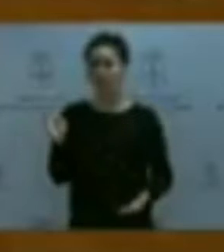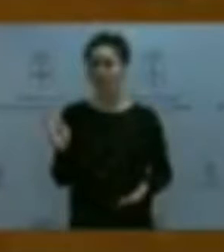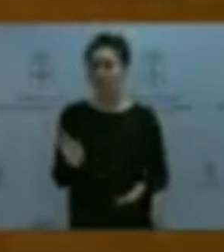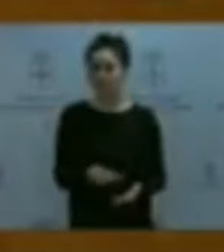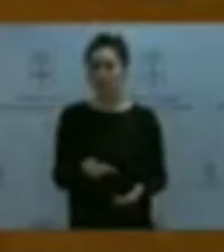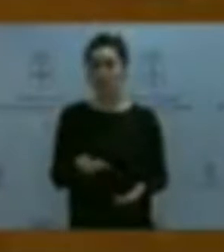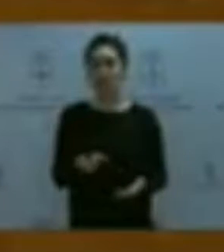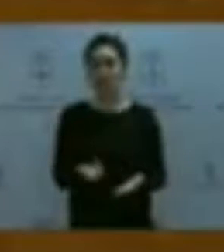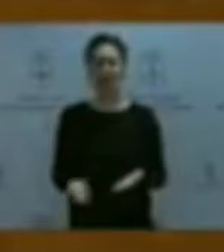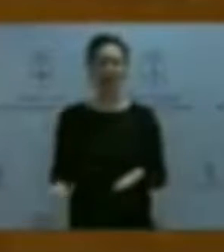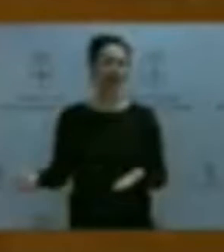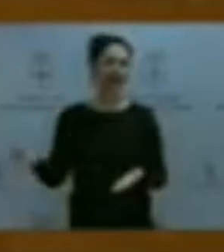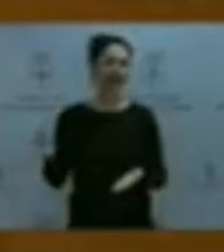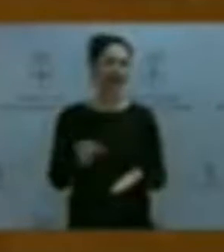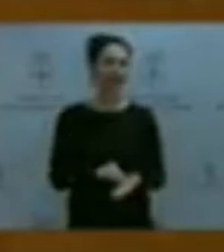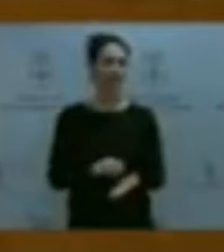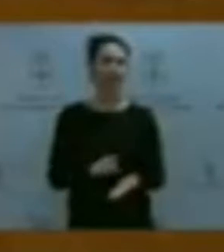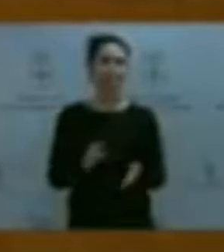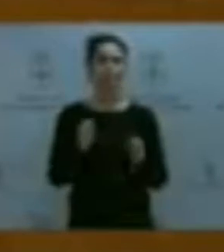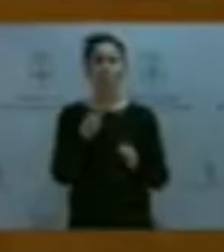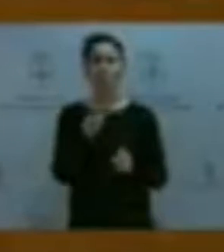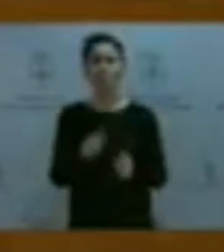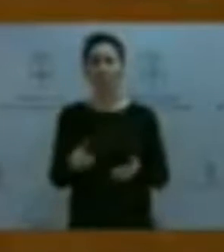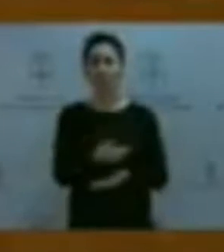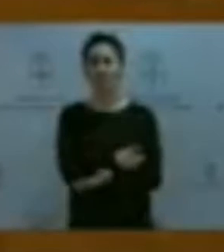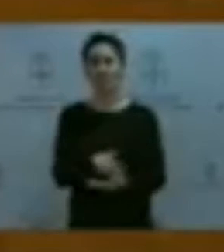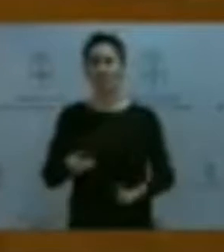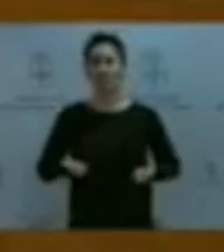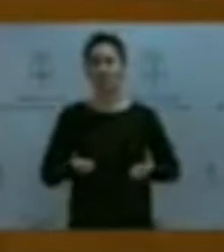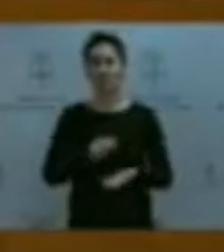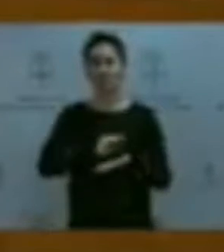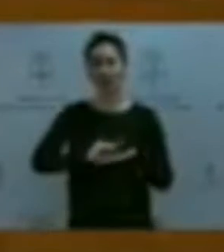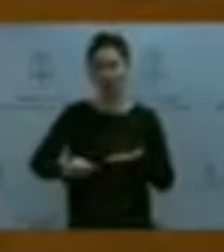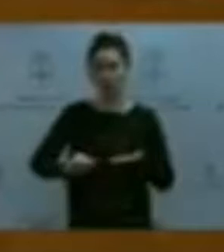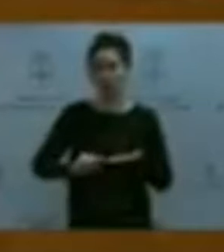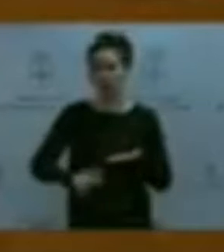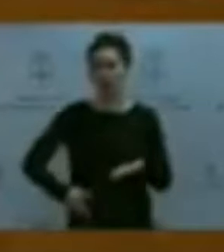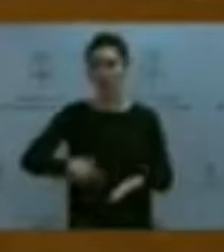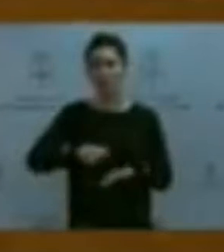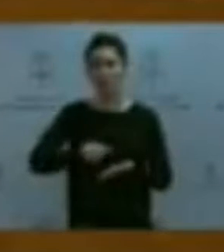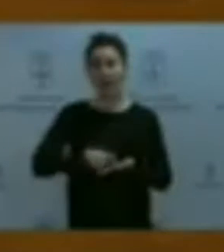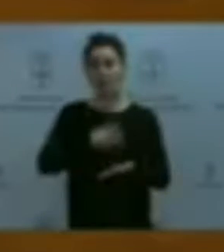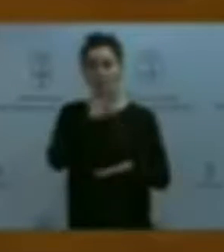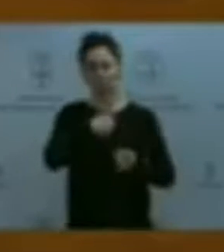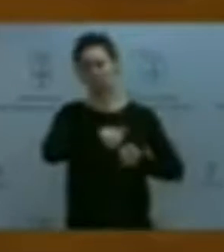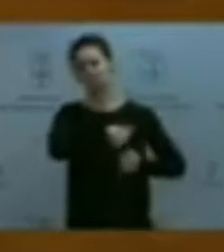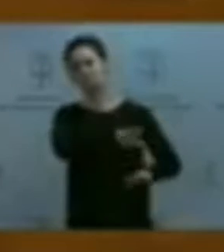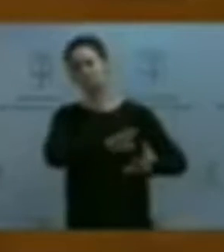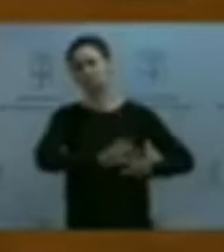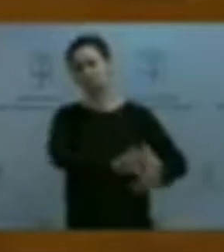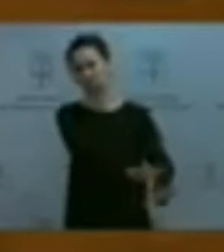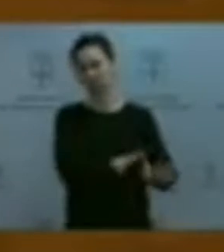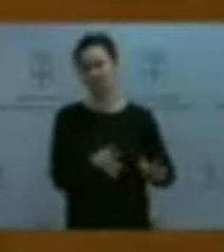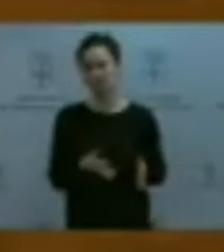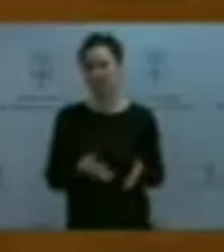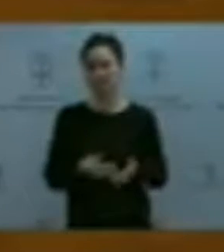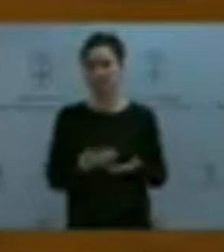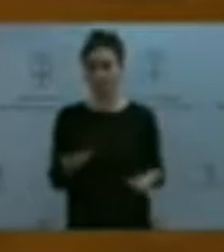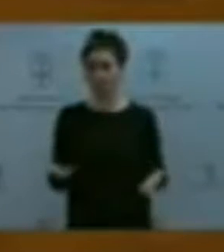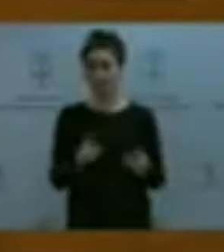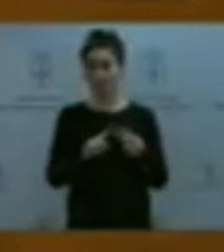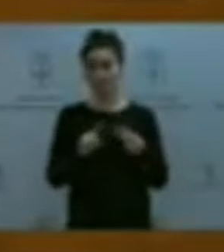de gastos de mantenimiento por una mole abandonada a su suerte. La segunda parte de la interpelación es sobre las actividades que todavía